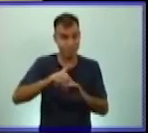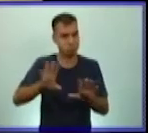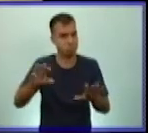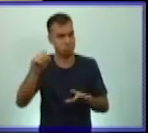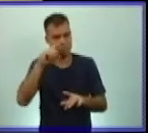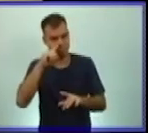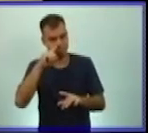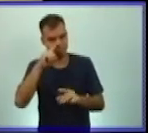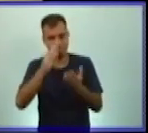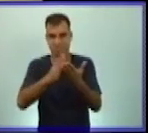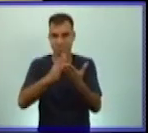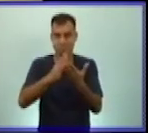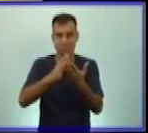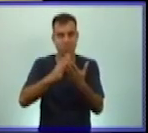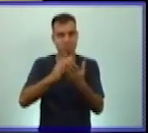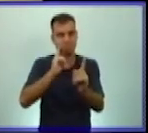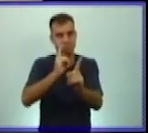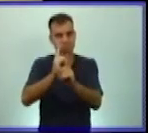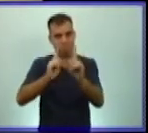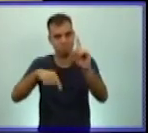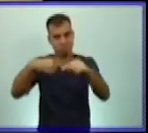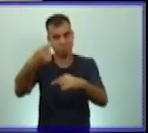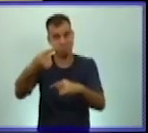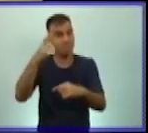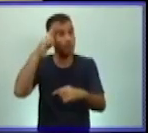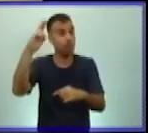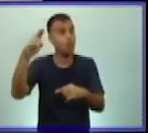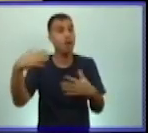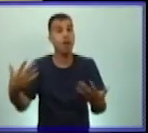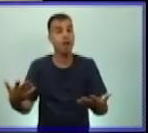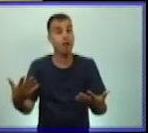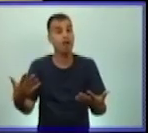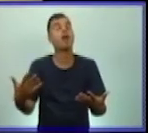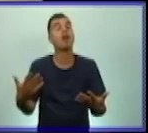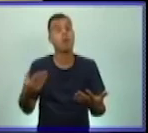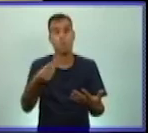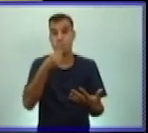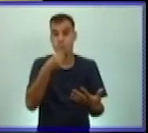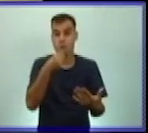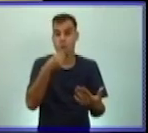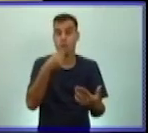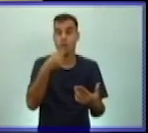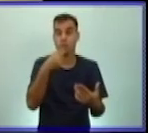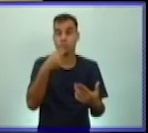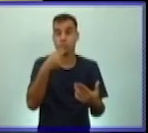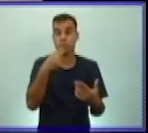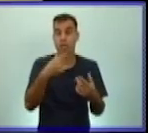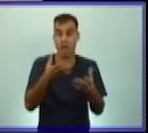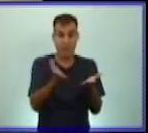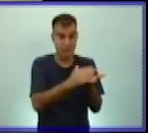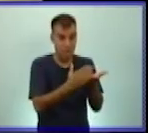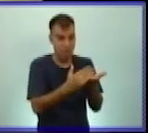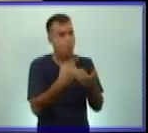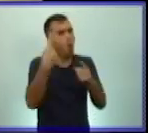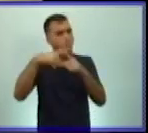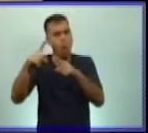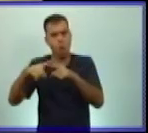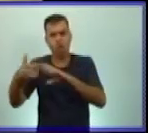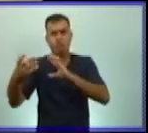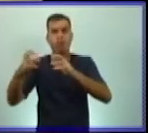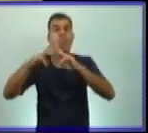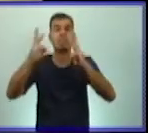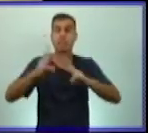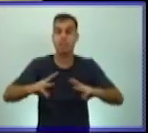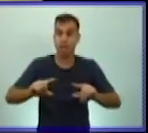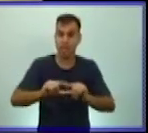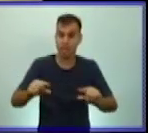estoy despidiendo hasta un próximo encuentro. Recuerden que además pueden utilizar, además del libro de texto, otras fuentes como el